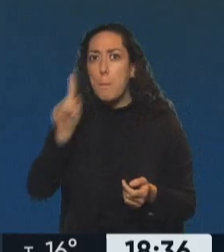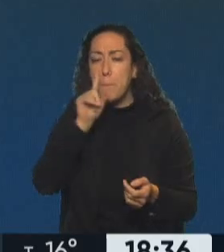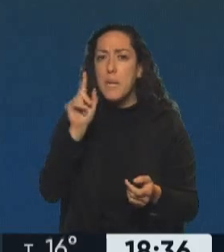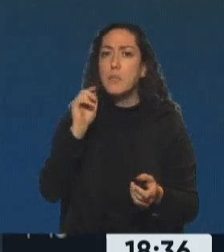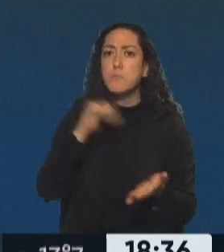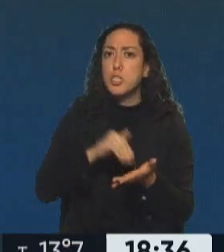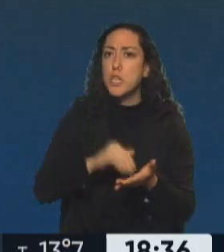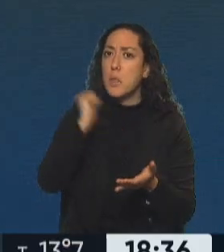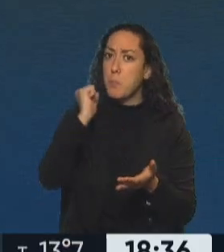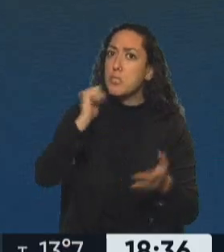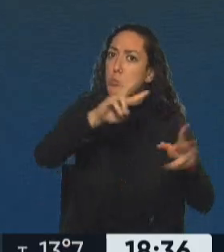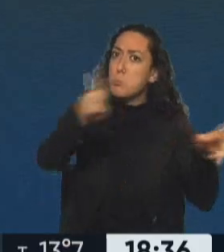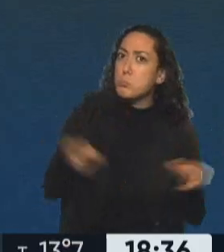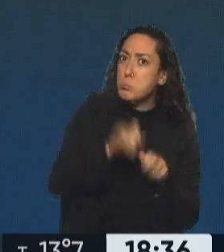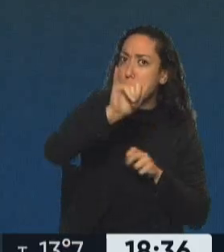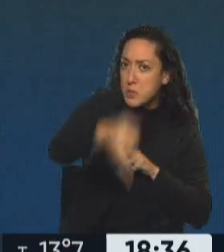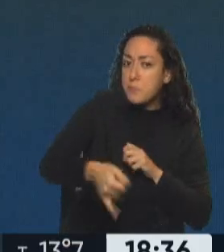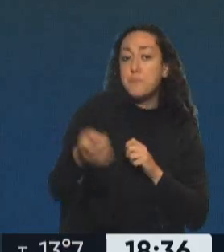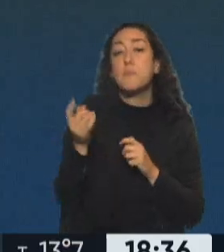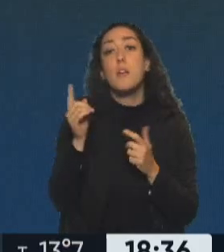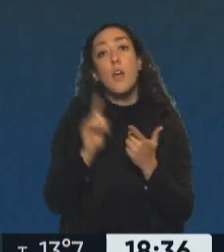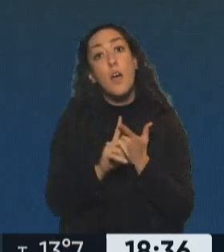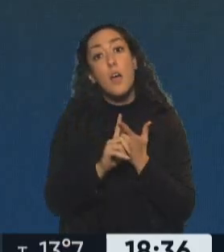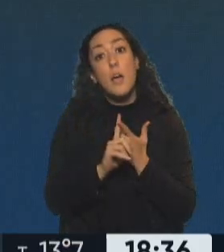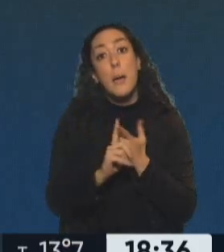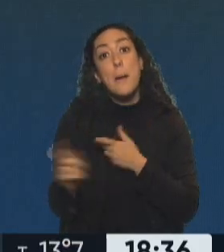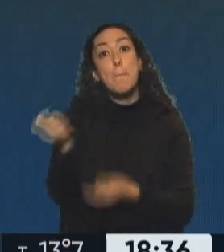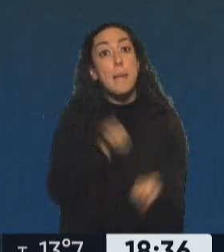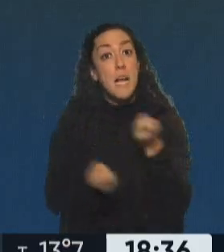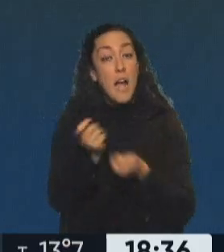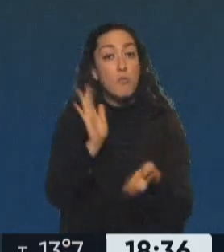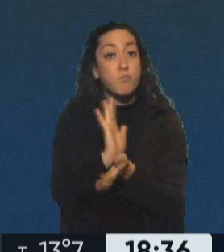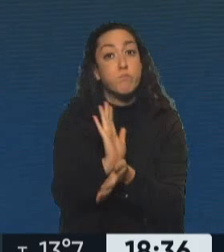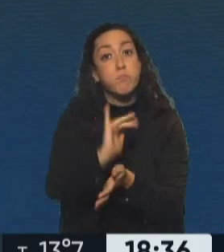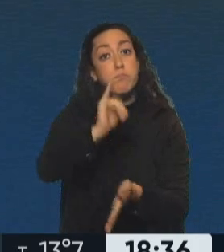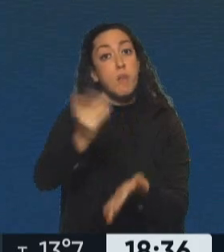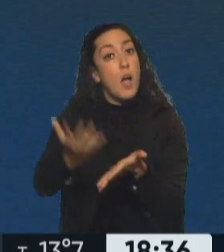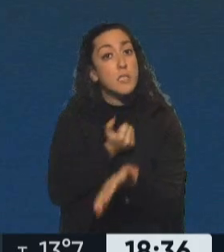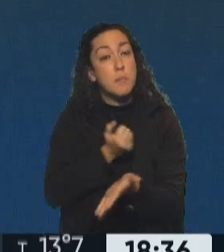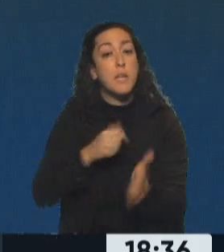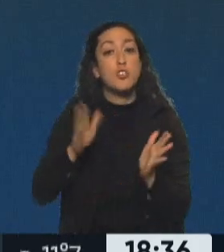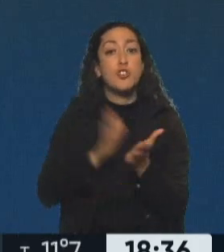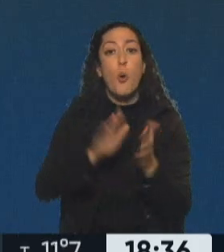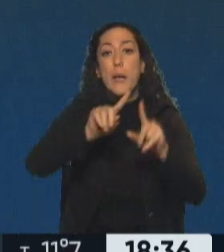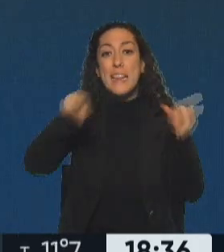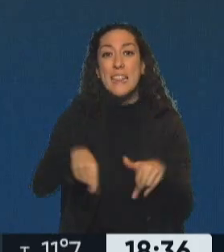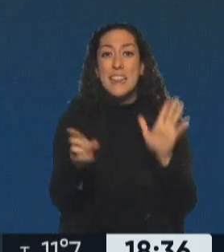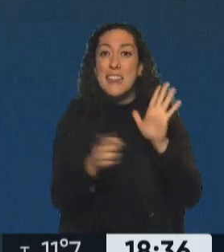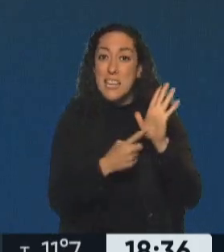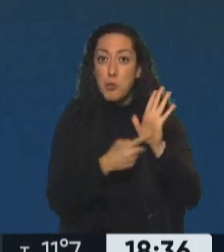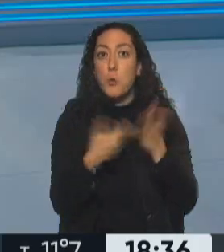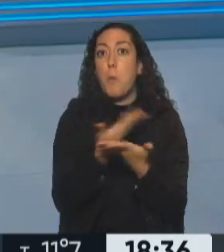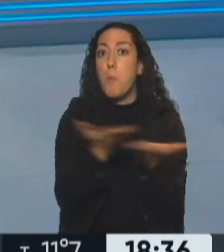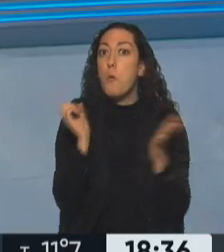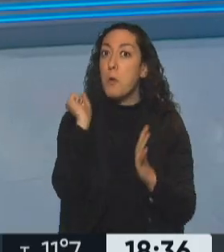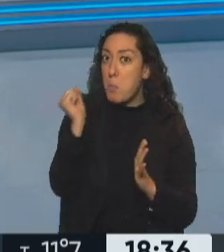captar, pero al mismo tiempo, es decir, el mercado le dio luz verde a la renovación de títulos públicos en pesos, pero